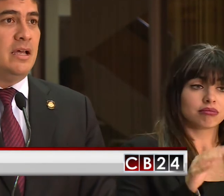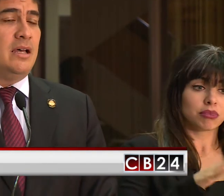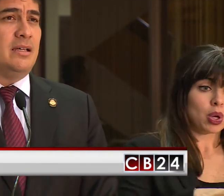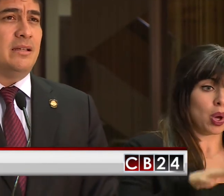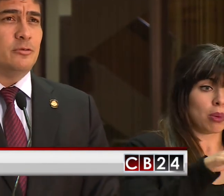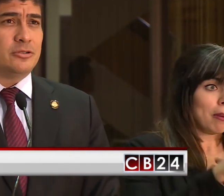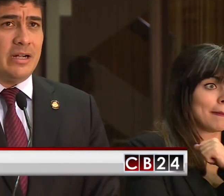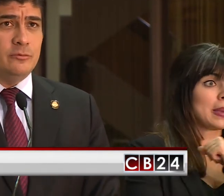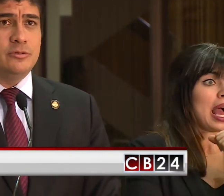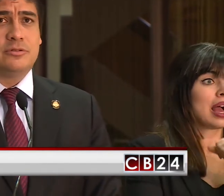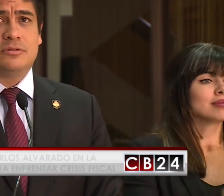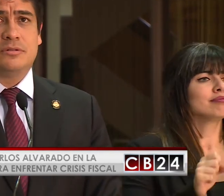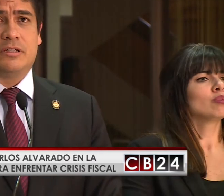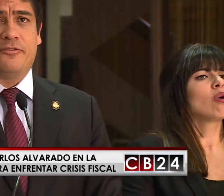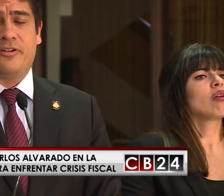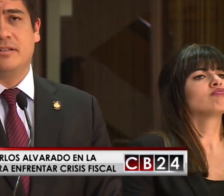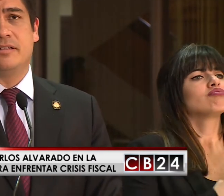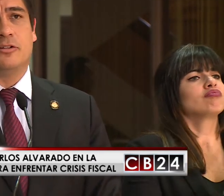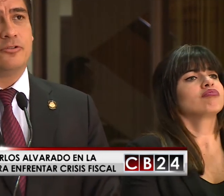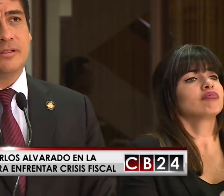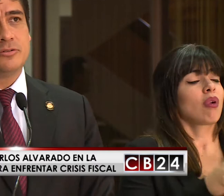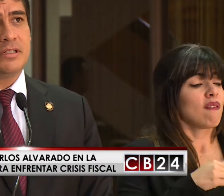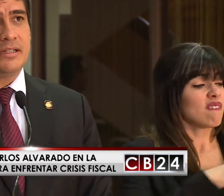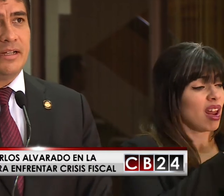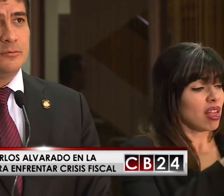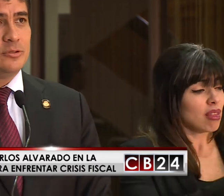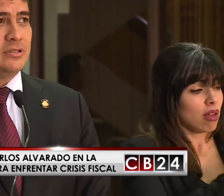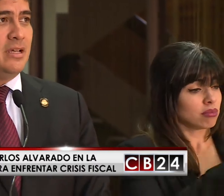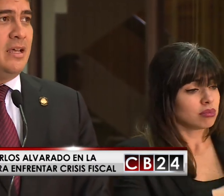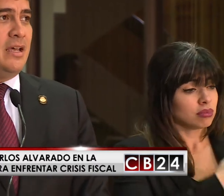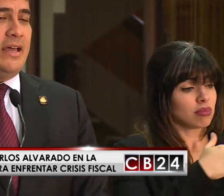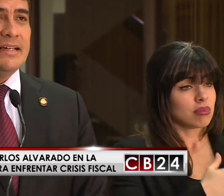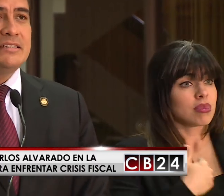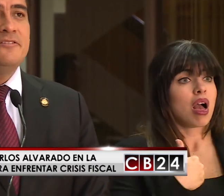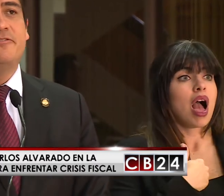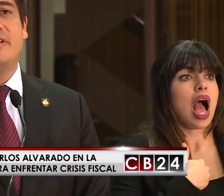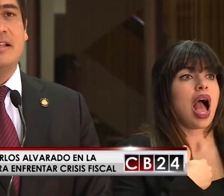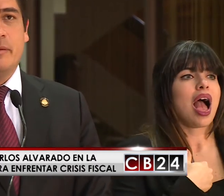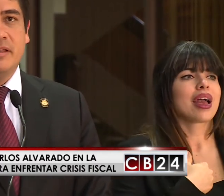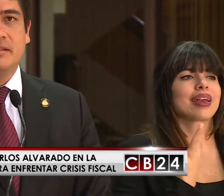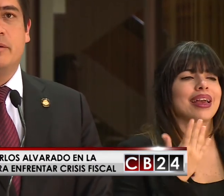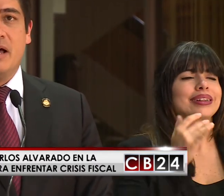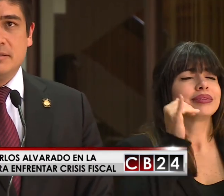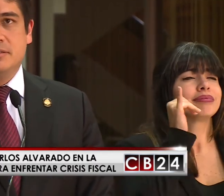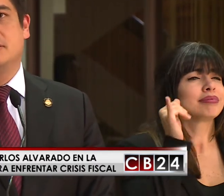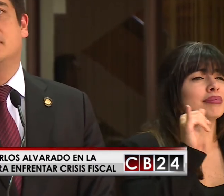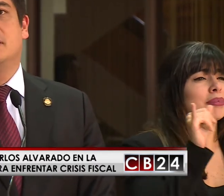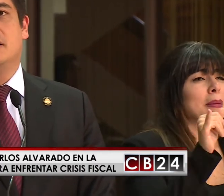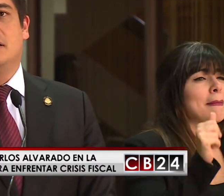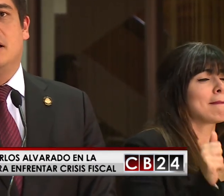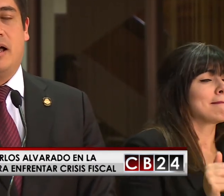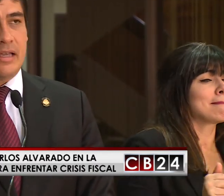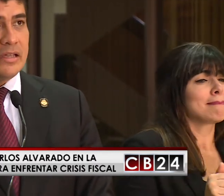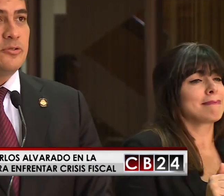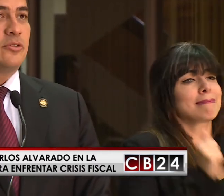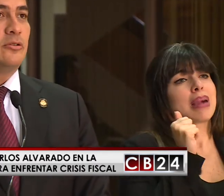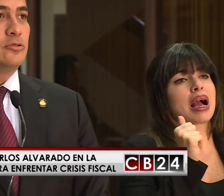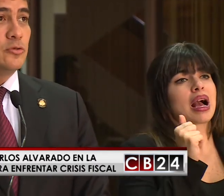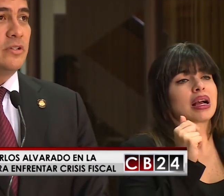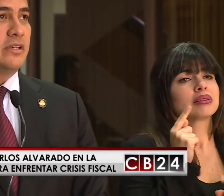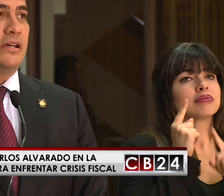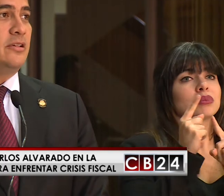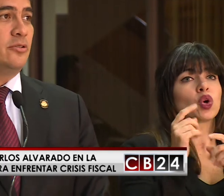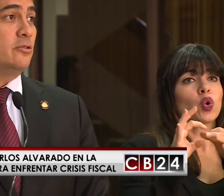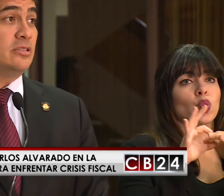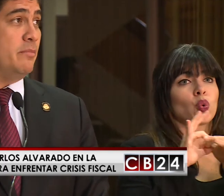país demostramos que frente a los retos que tenemos es infinitamente más aquello que